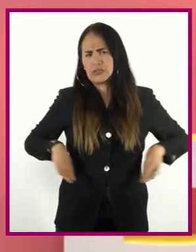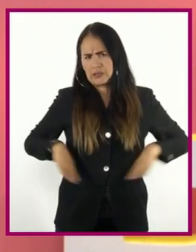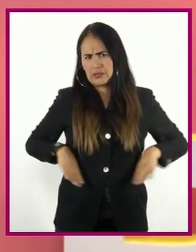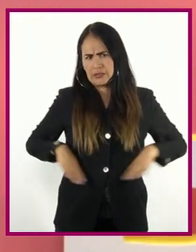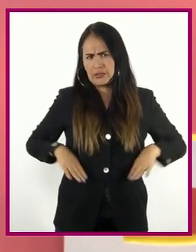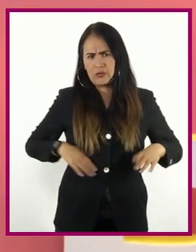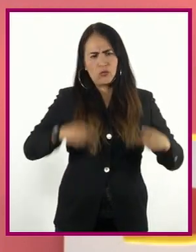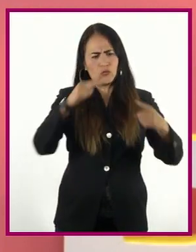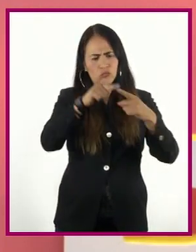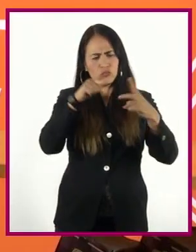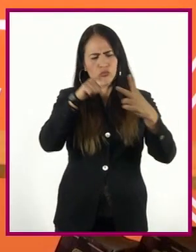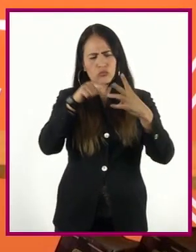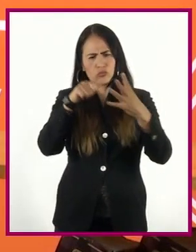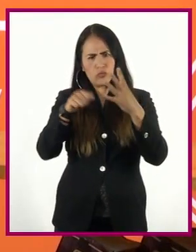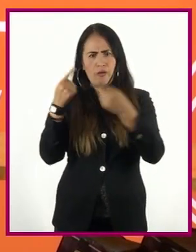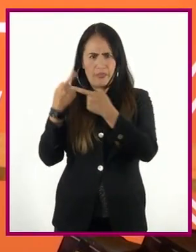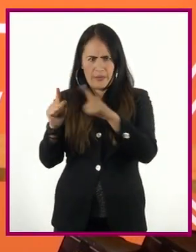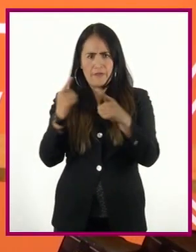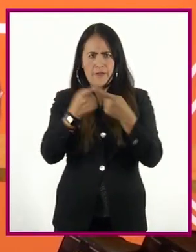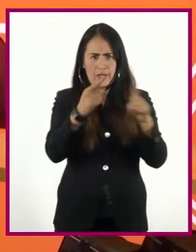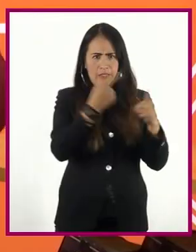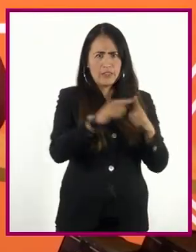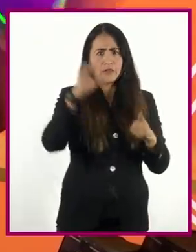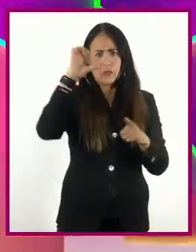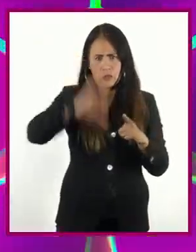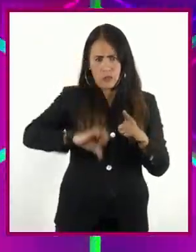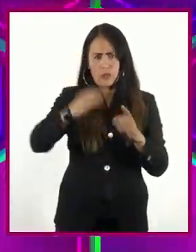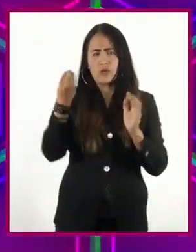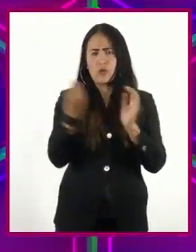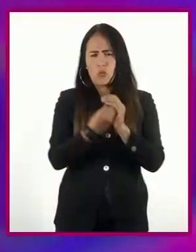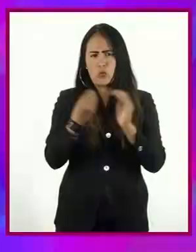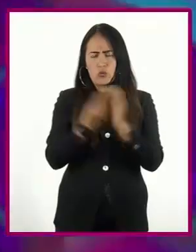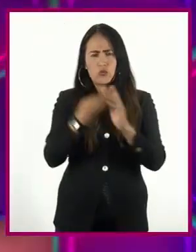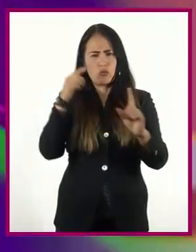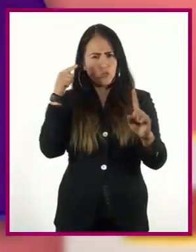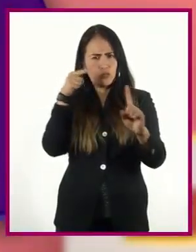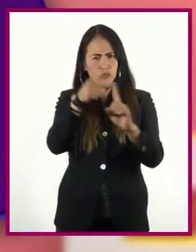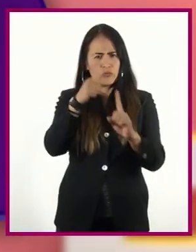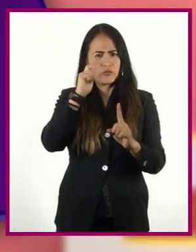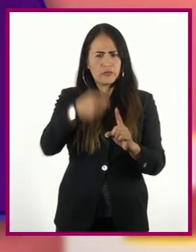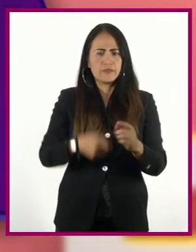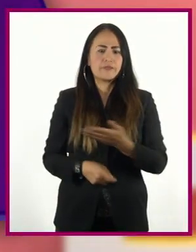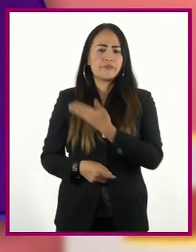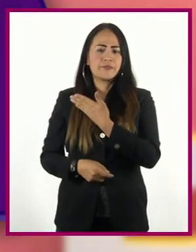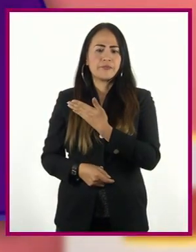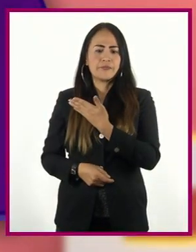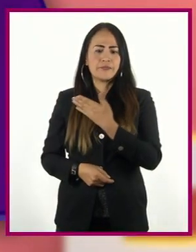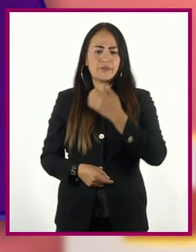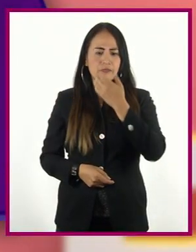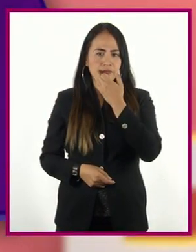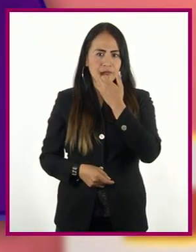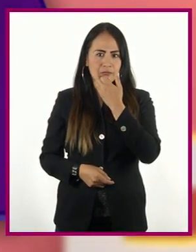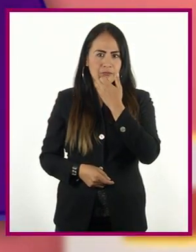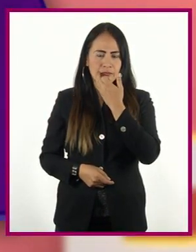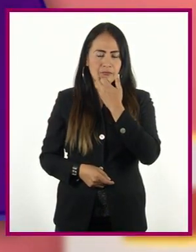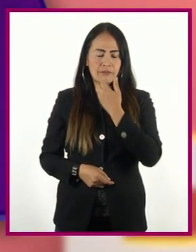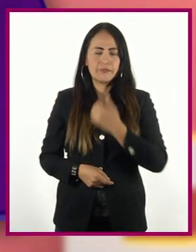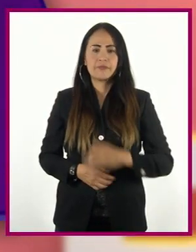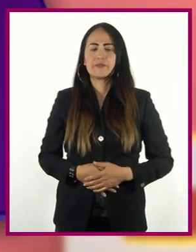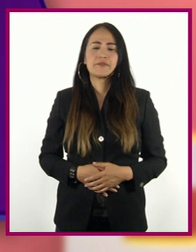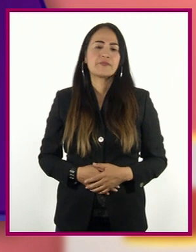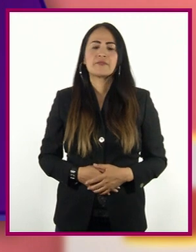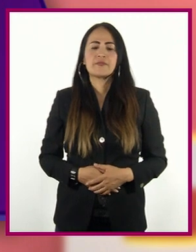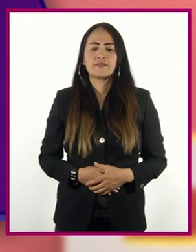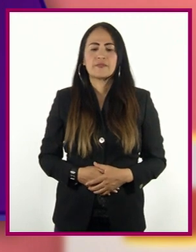diversos propósitos. Por ello, en esta sesión nos centraremos en el aprendizaje esperado. Entrevista a una